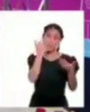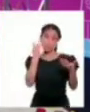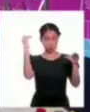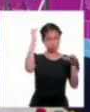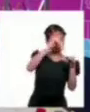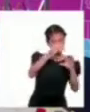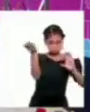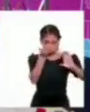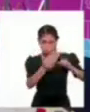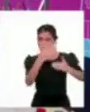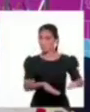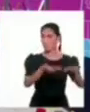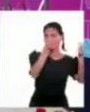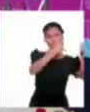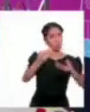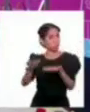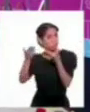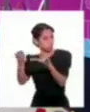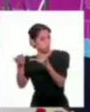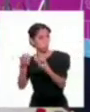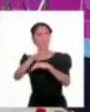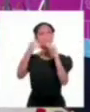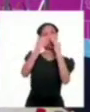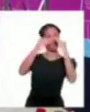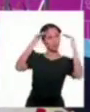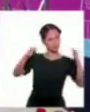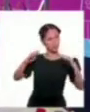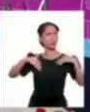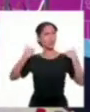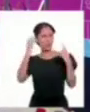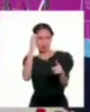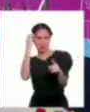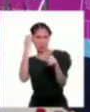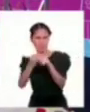tienen el derecho y la capacidad de opinar y emprender proyectos.